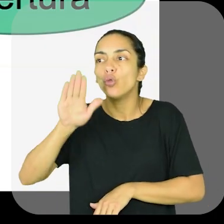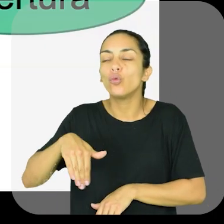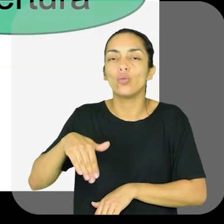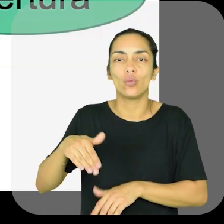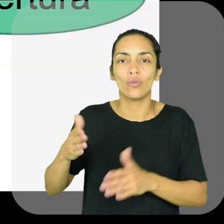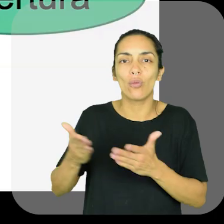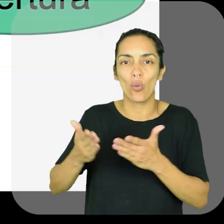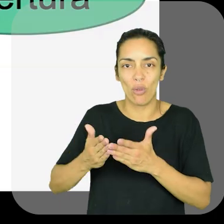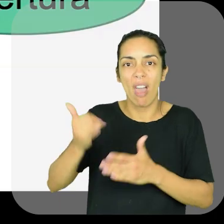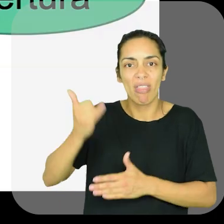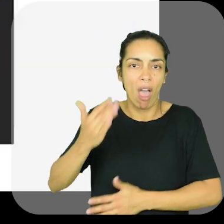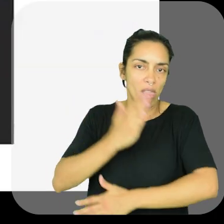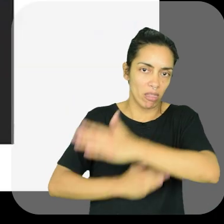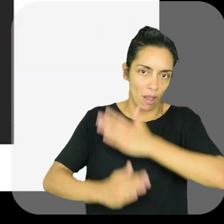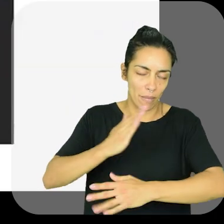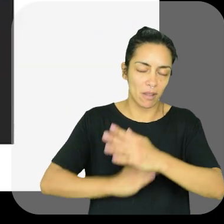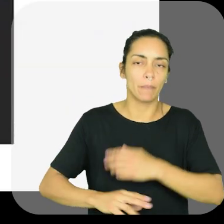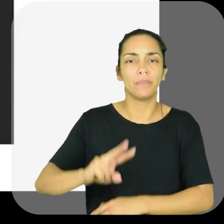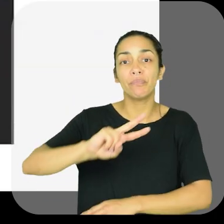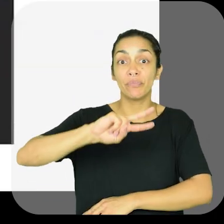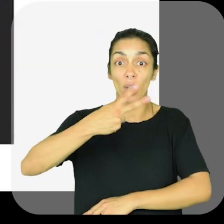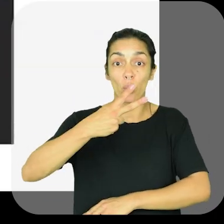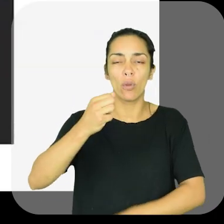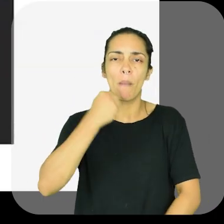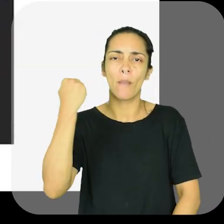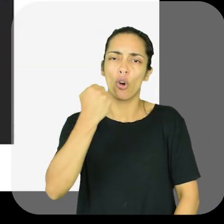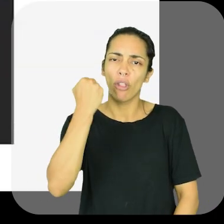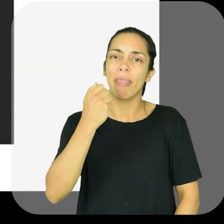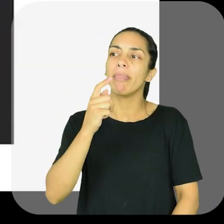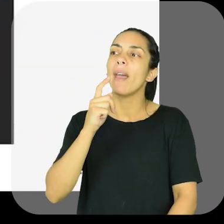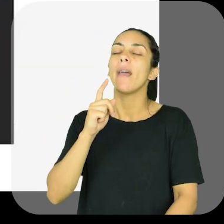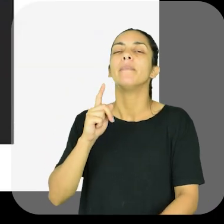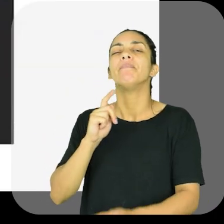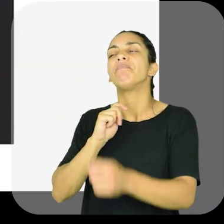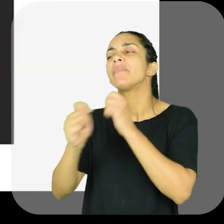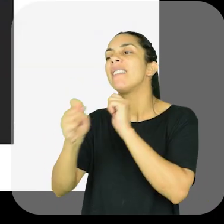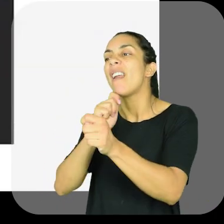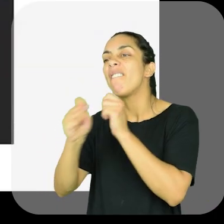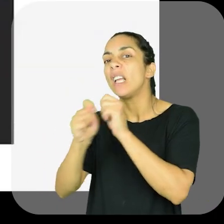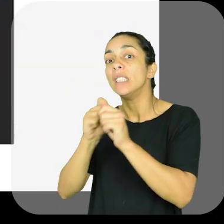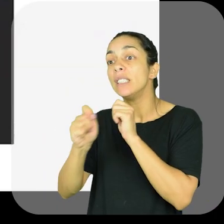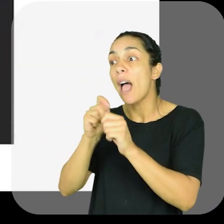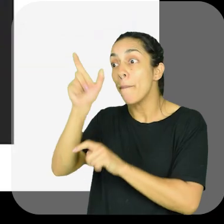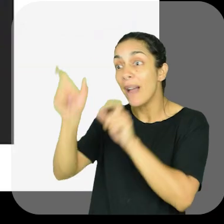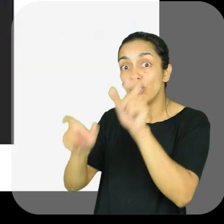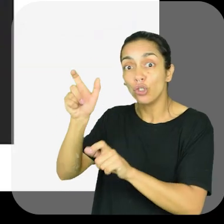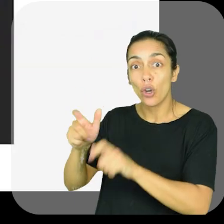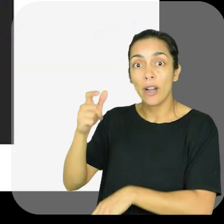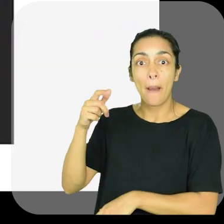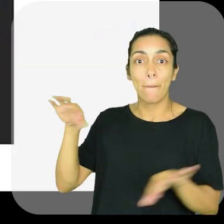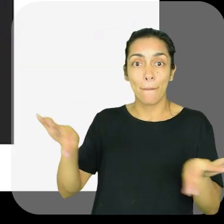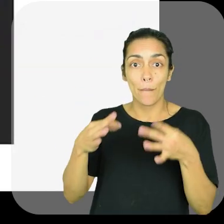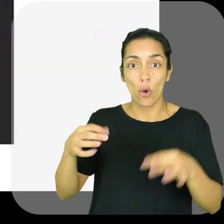Un segundo elemento tiene que ver con unas entrevistas que hice a músicos ciegos.